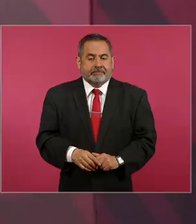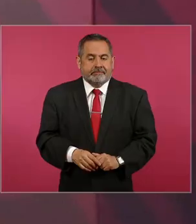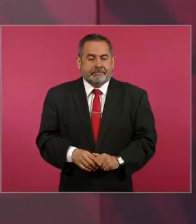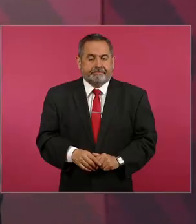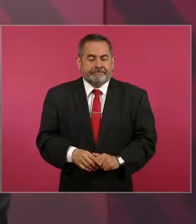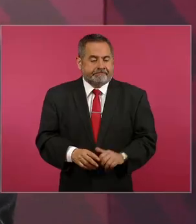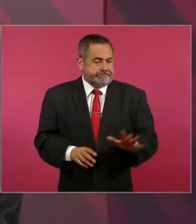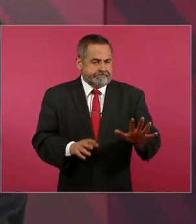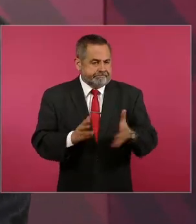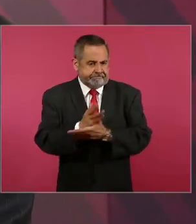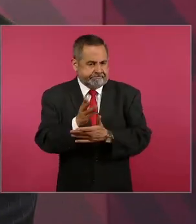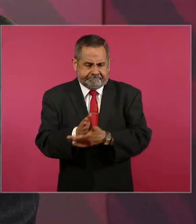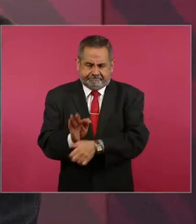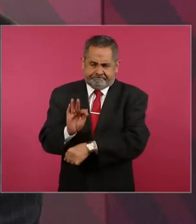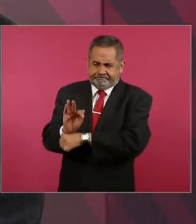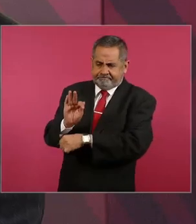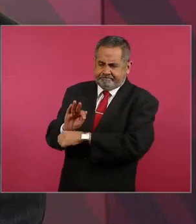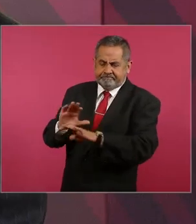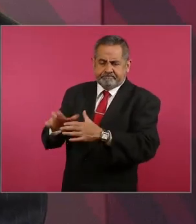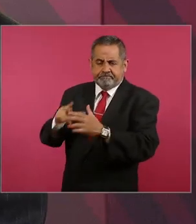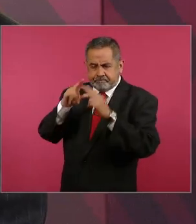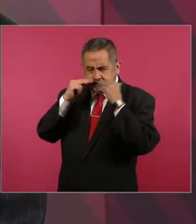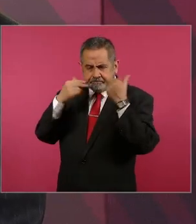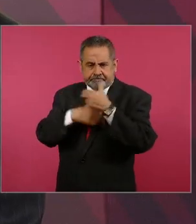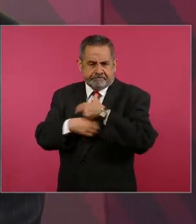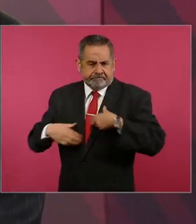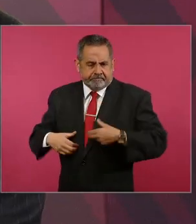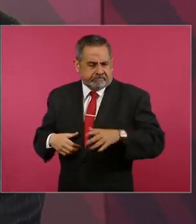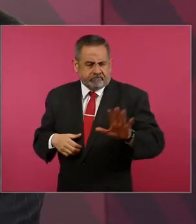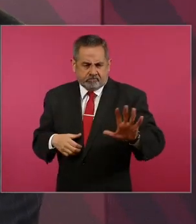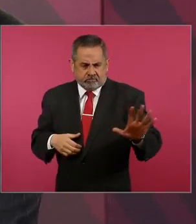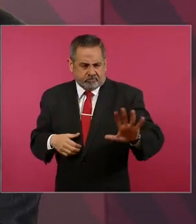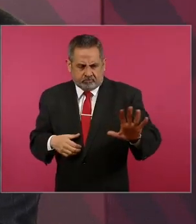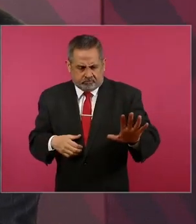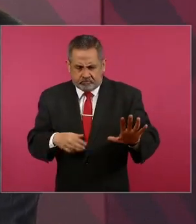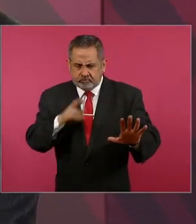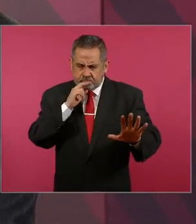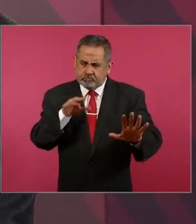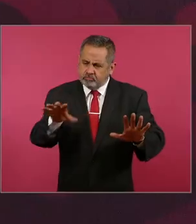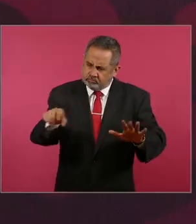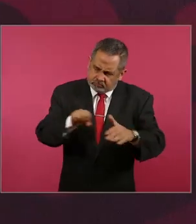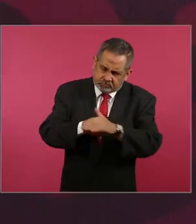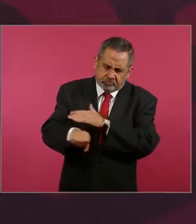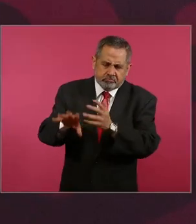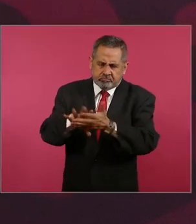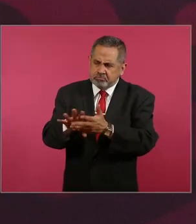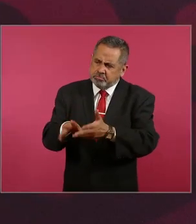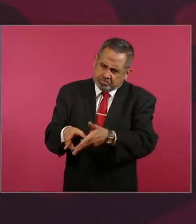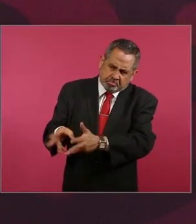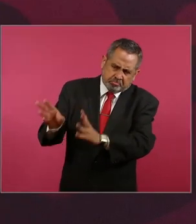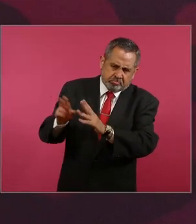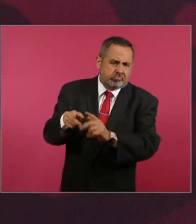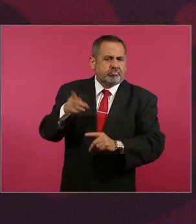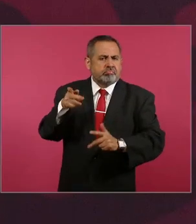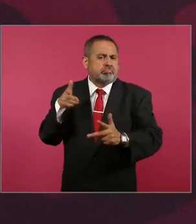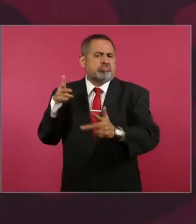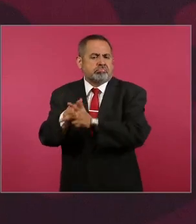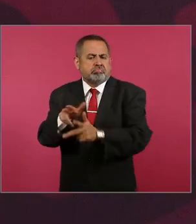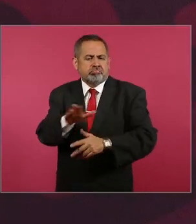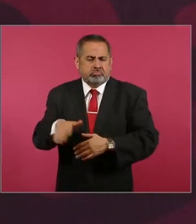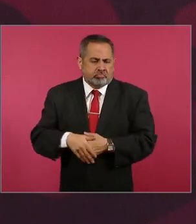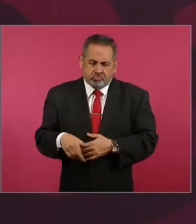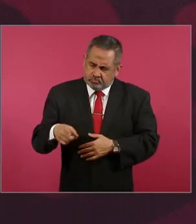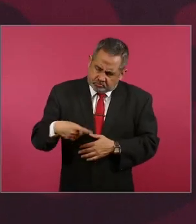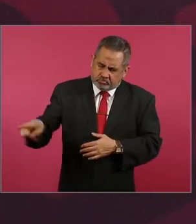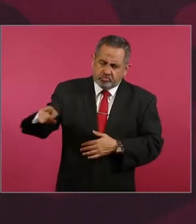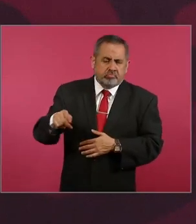dispuso que le enviara como prisionero a la Ciudad de